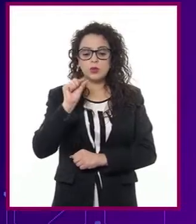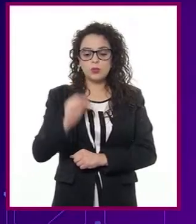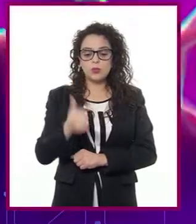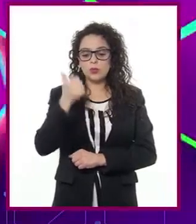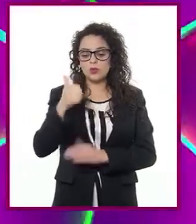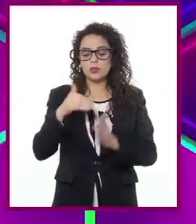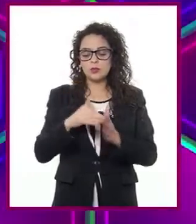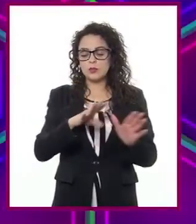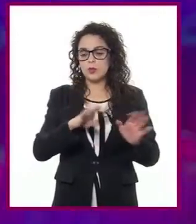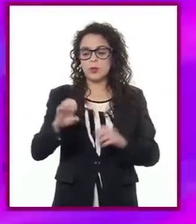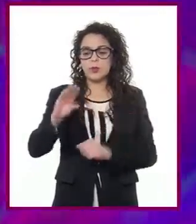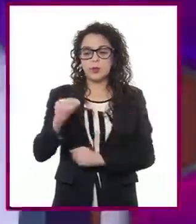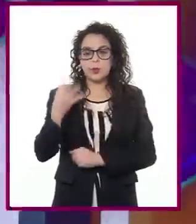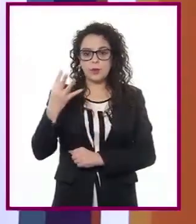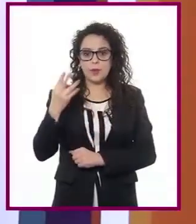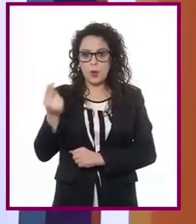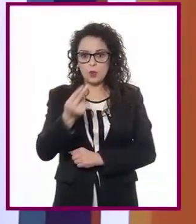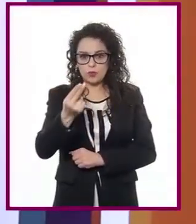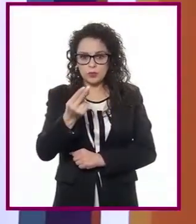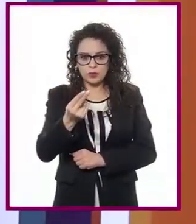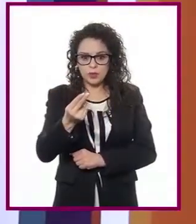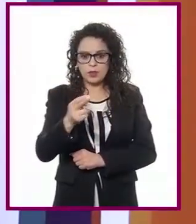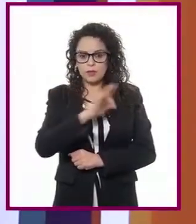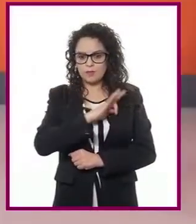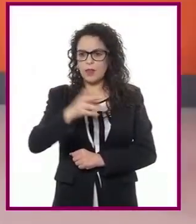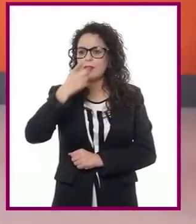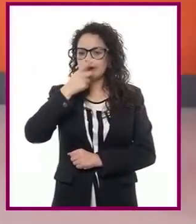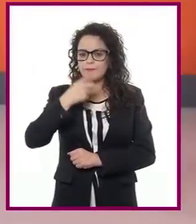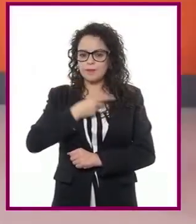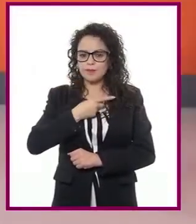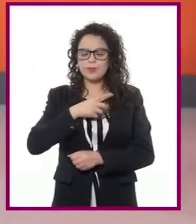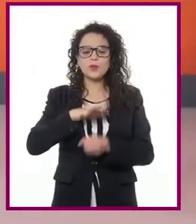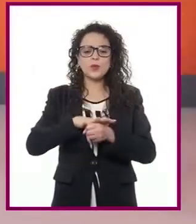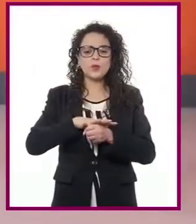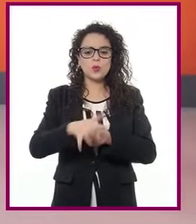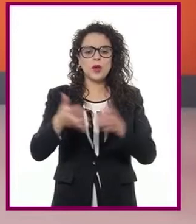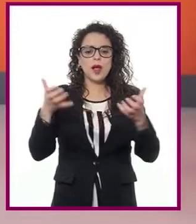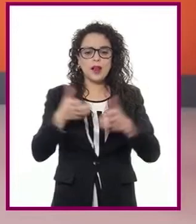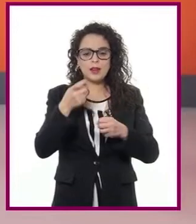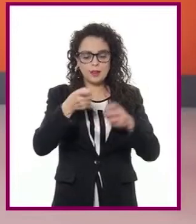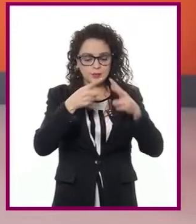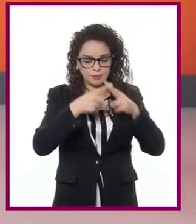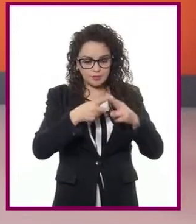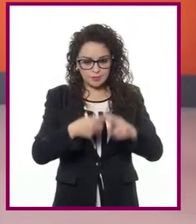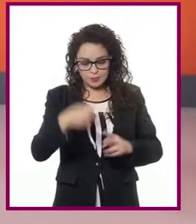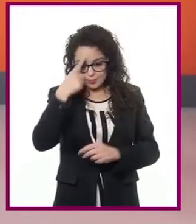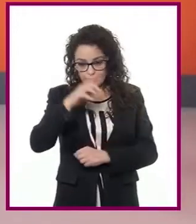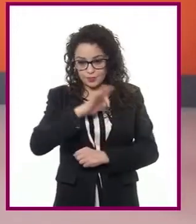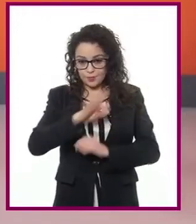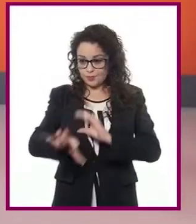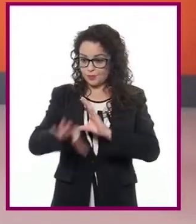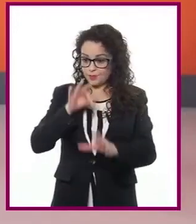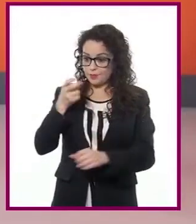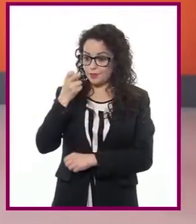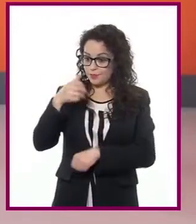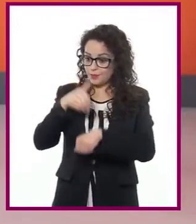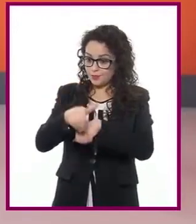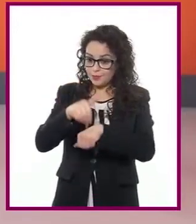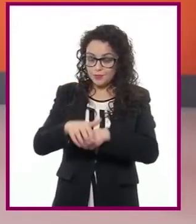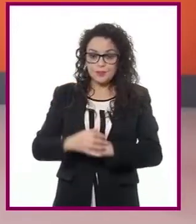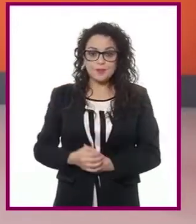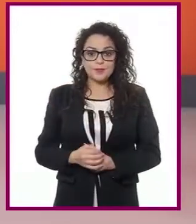1.6494. Ustedes en casa, ¿pueden decirme qué operación permite encontrar este valor?